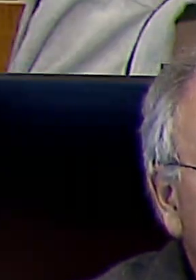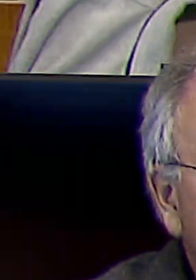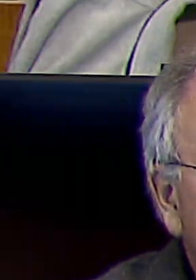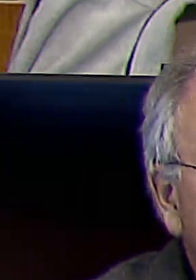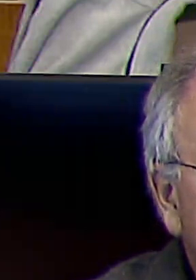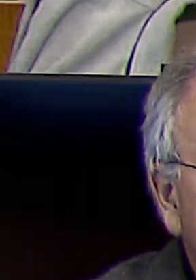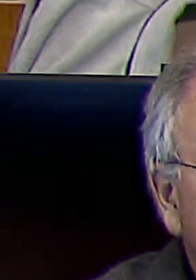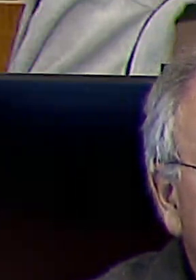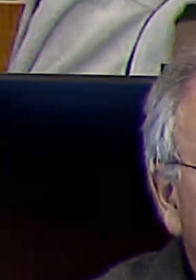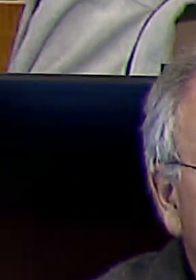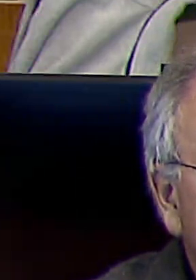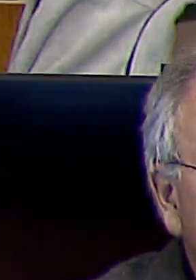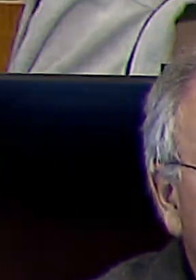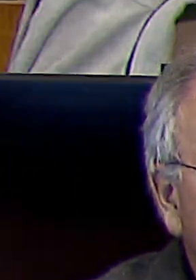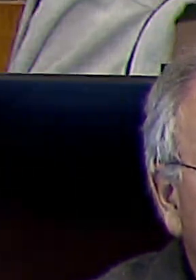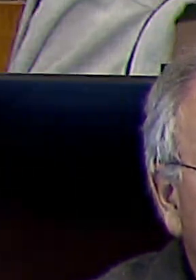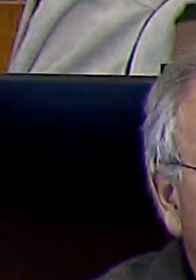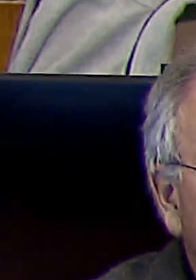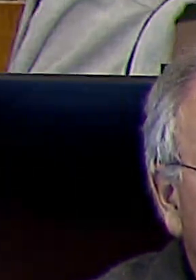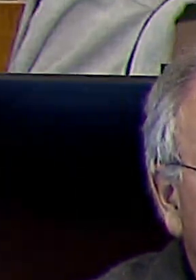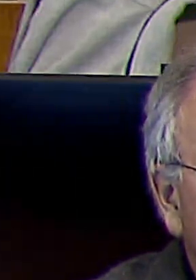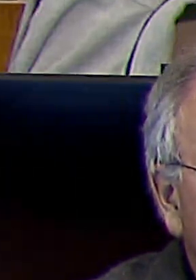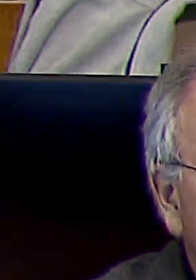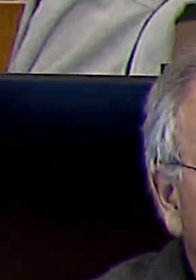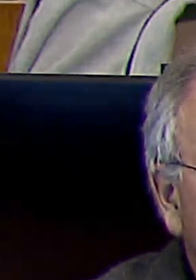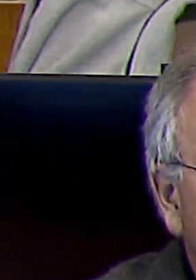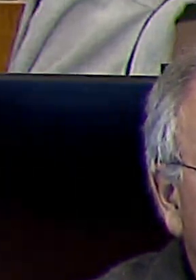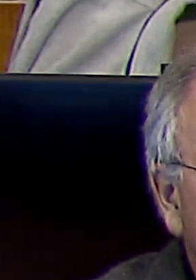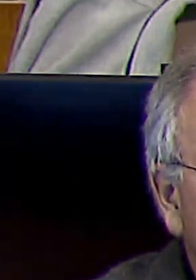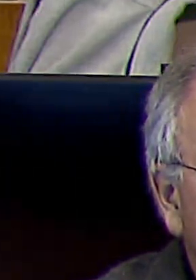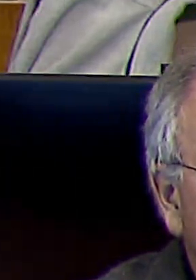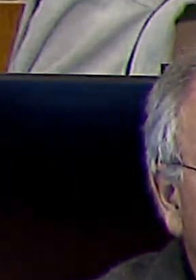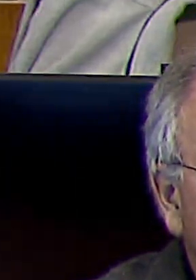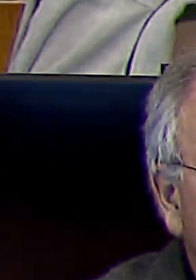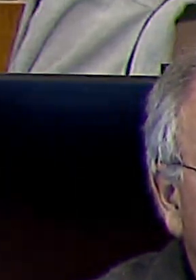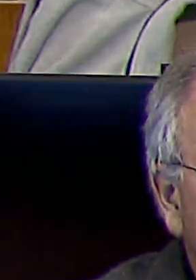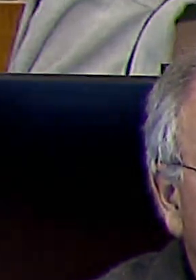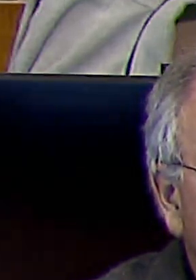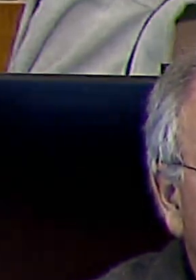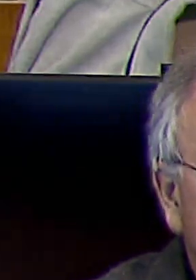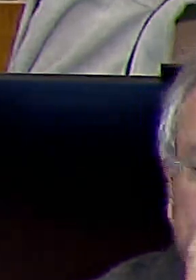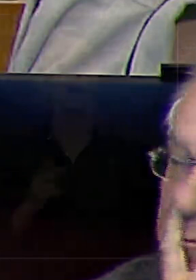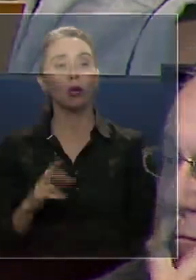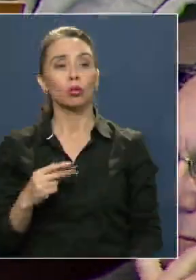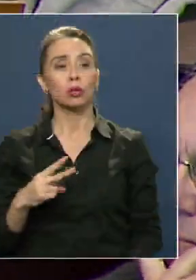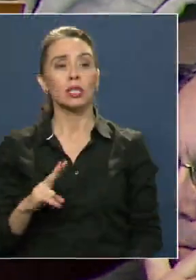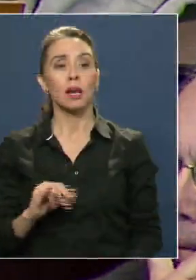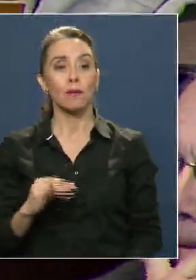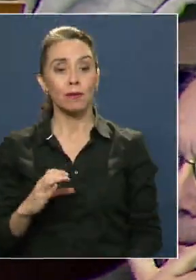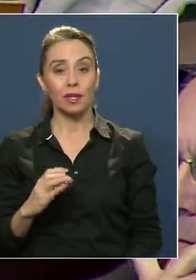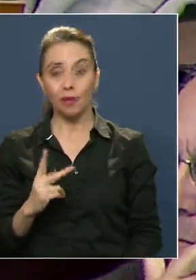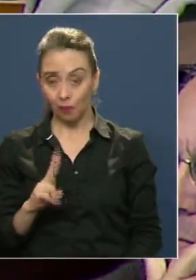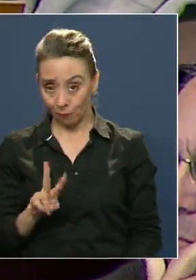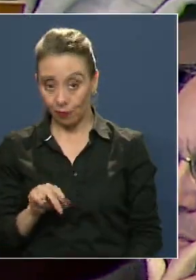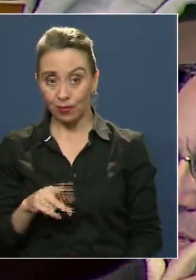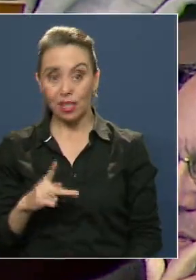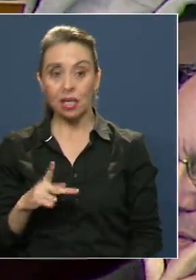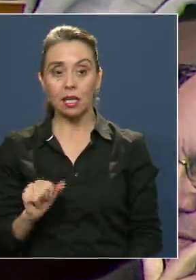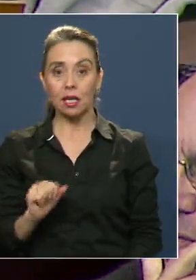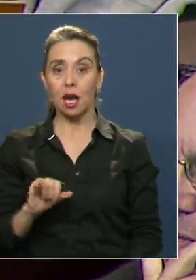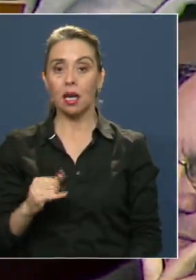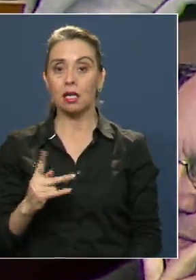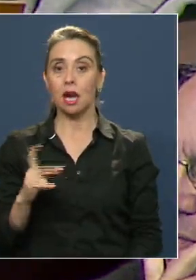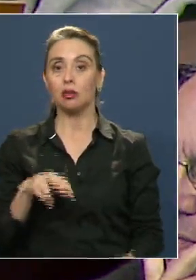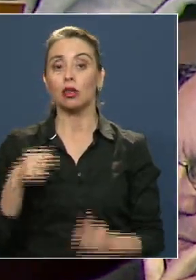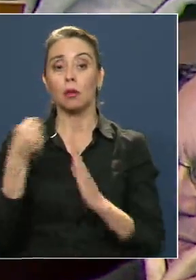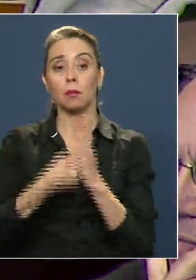chileno y también el rol que han tenido José Andrés Murillo, Juan Carlos Cruz, James Hamilton y Vinca Jackson en esta batalla